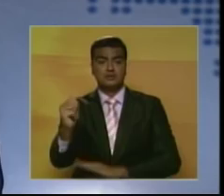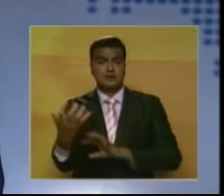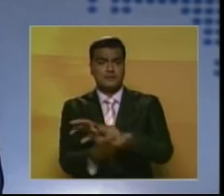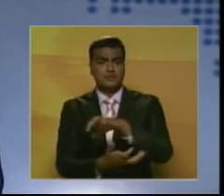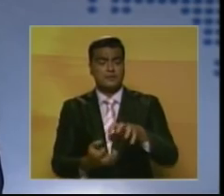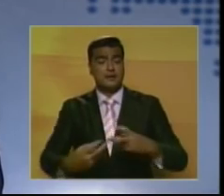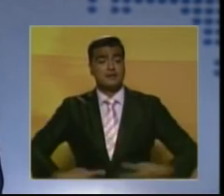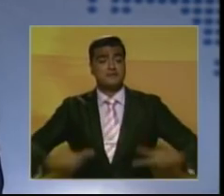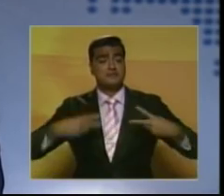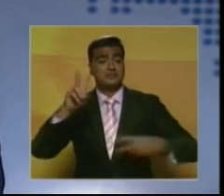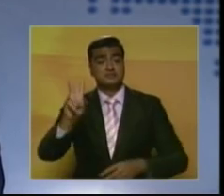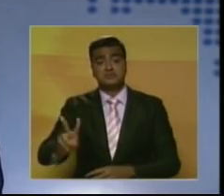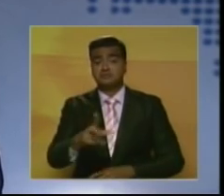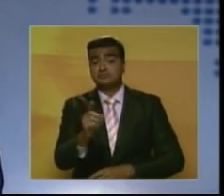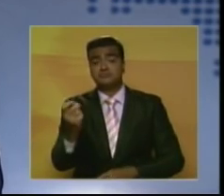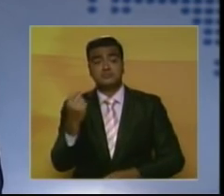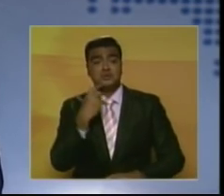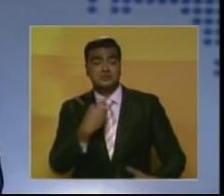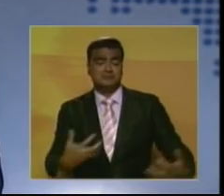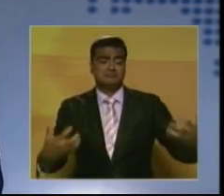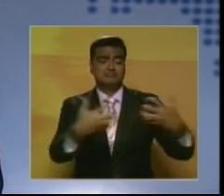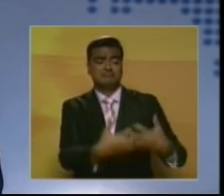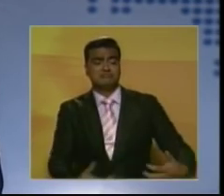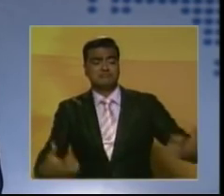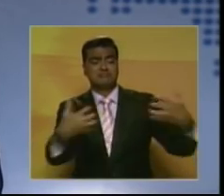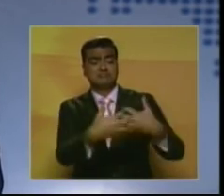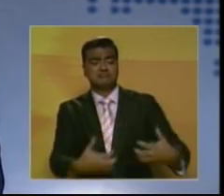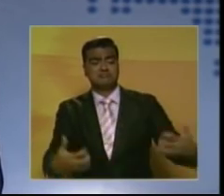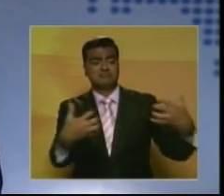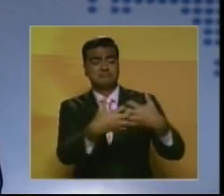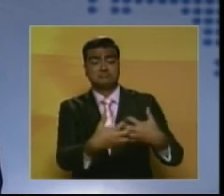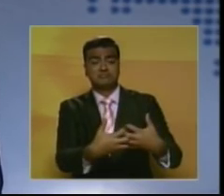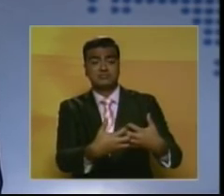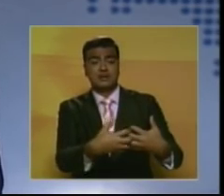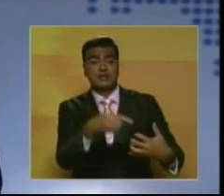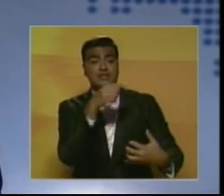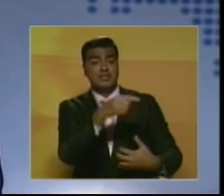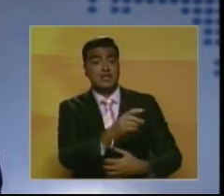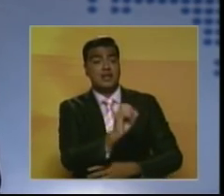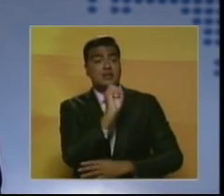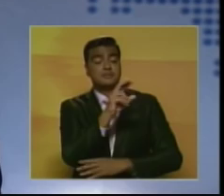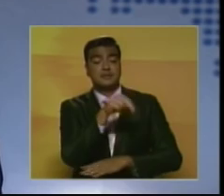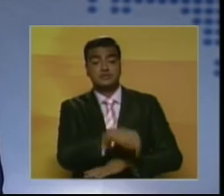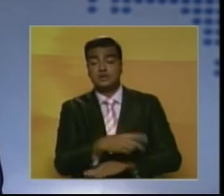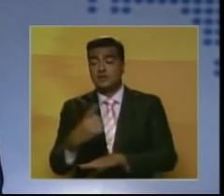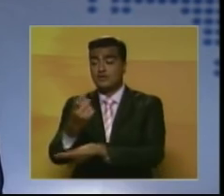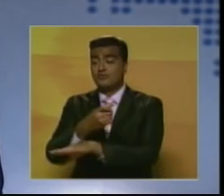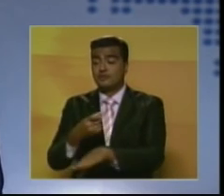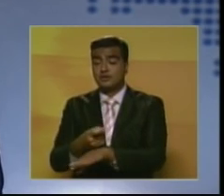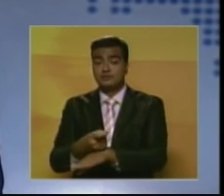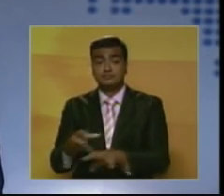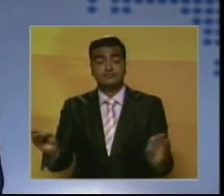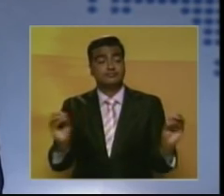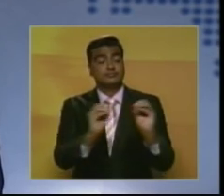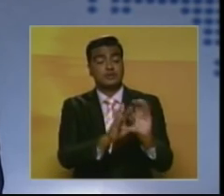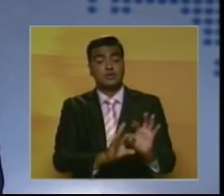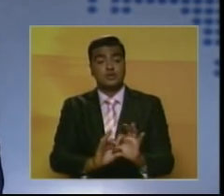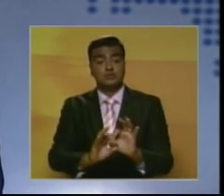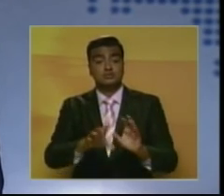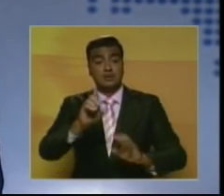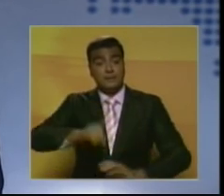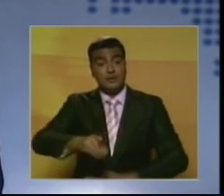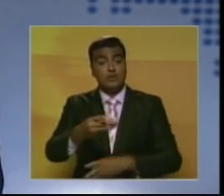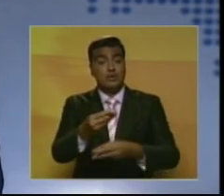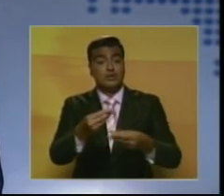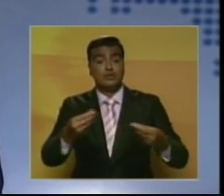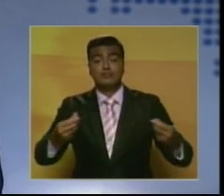que vive el país no pasa por los enfrentamientos existentes entre el Parlamento y el Poder Ejecutivo, sino por lo que considera una